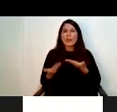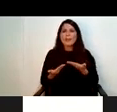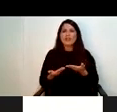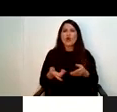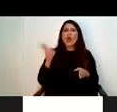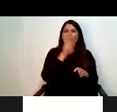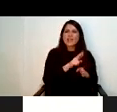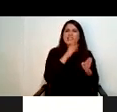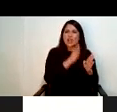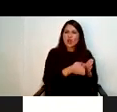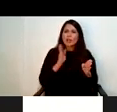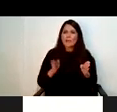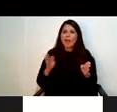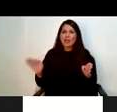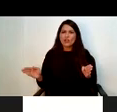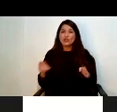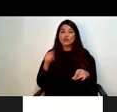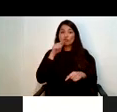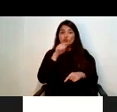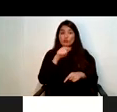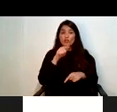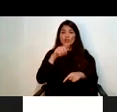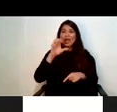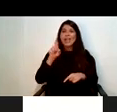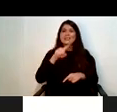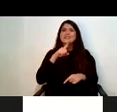comportamientos estereotipados son definidos como